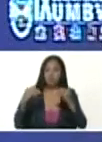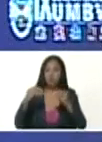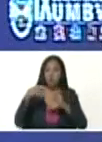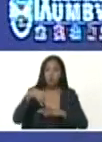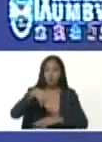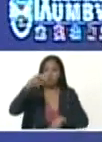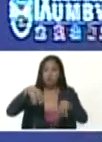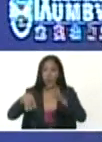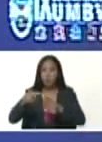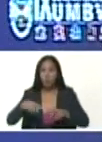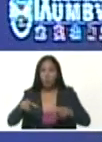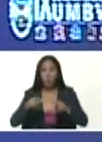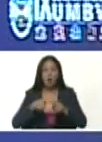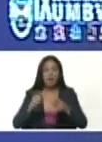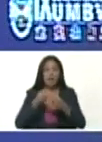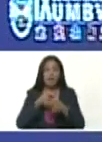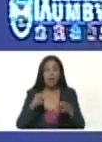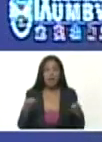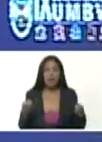antes Capitanía General